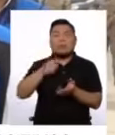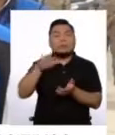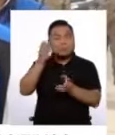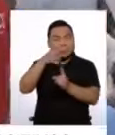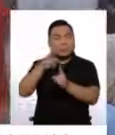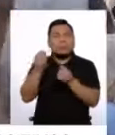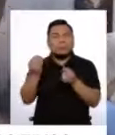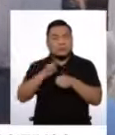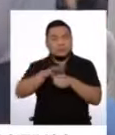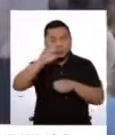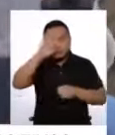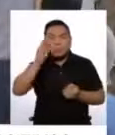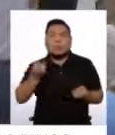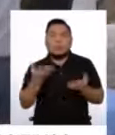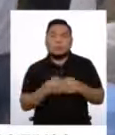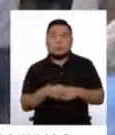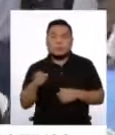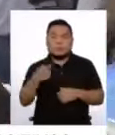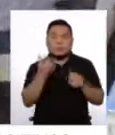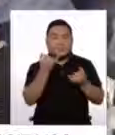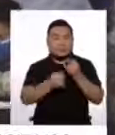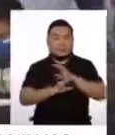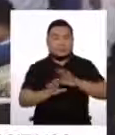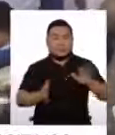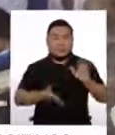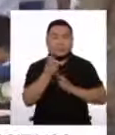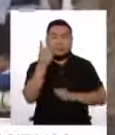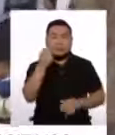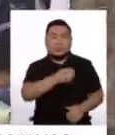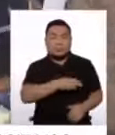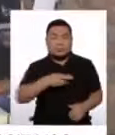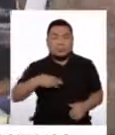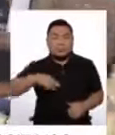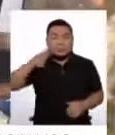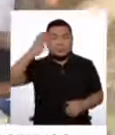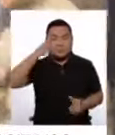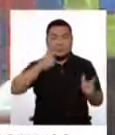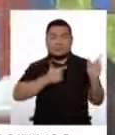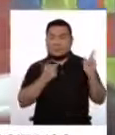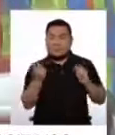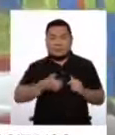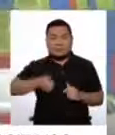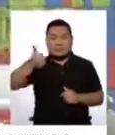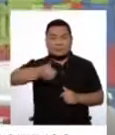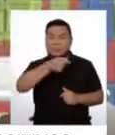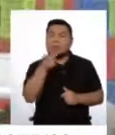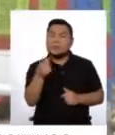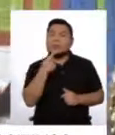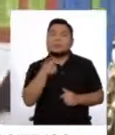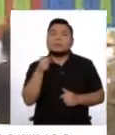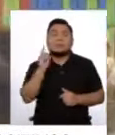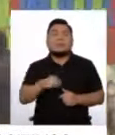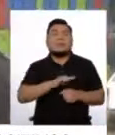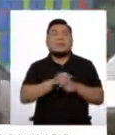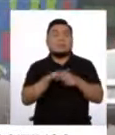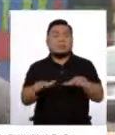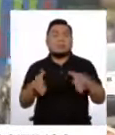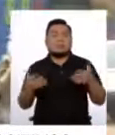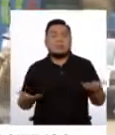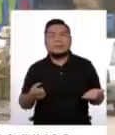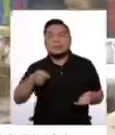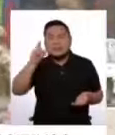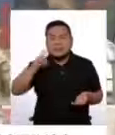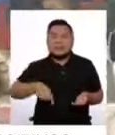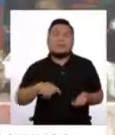lo del COVID-19. A su salida del mercado, los ministros de Defensa y del Interior dejaron en claro que esta pandemia no va a parar hasta que se